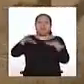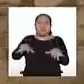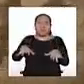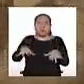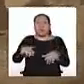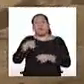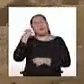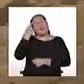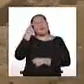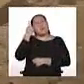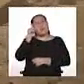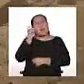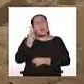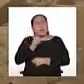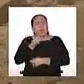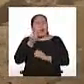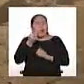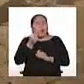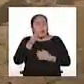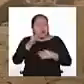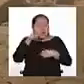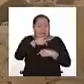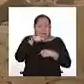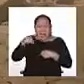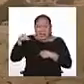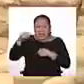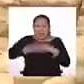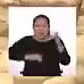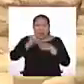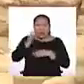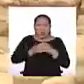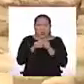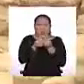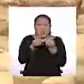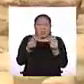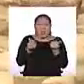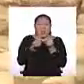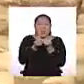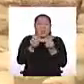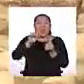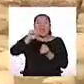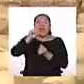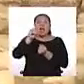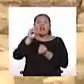de huacas construidas principalmente de adobe?